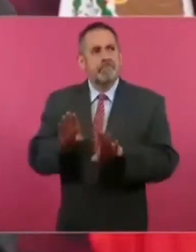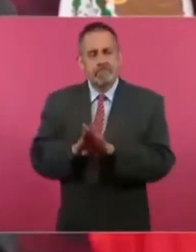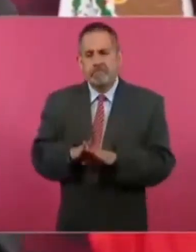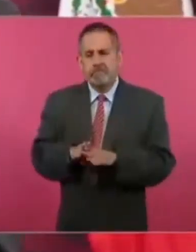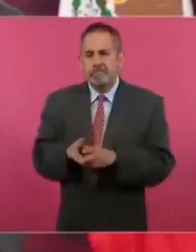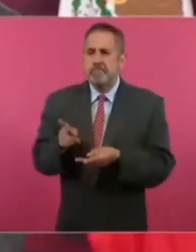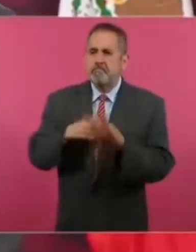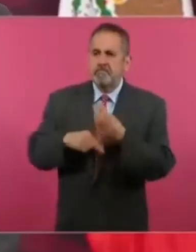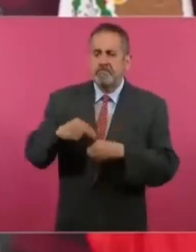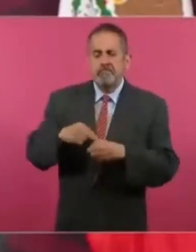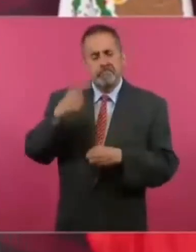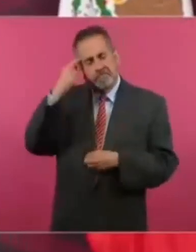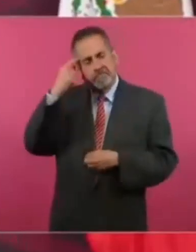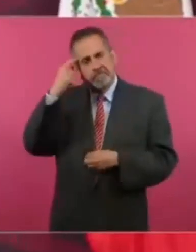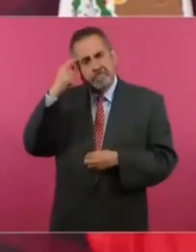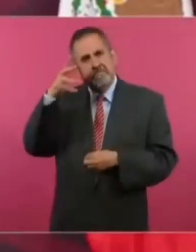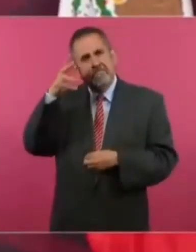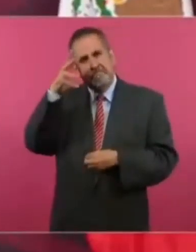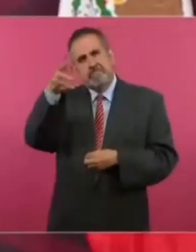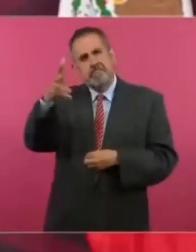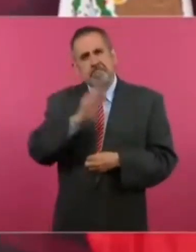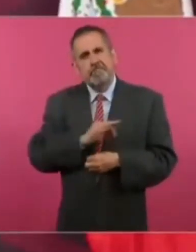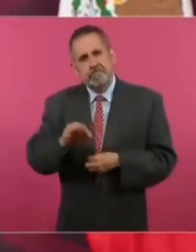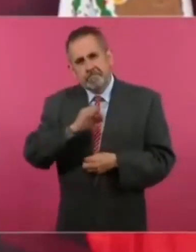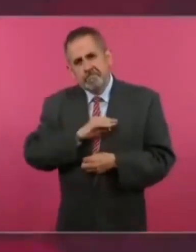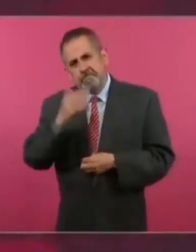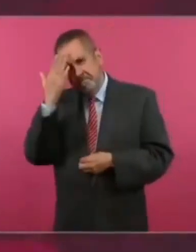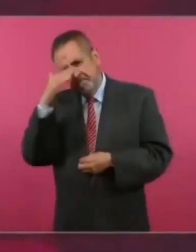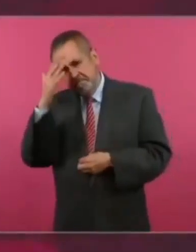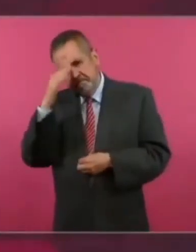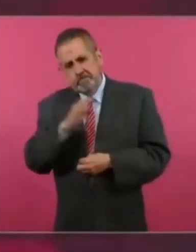para saber hacia dónde vamos.